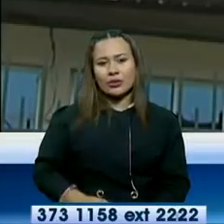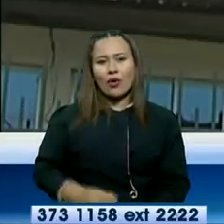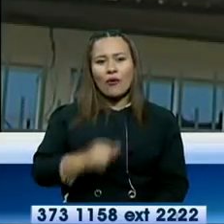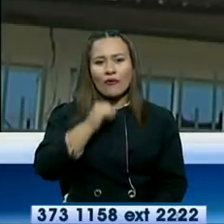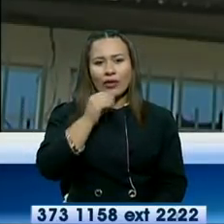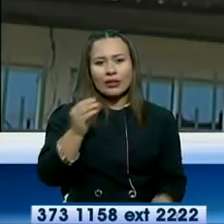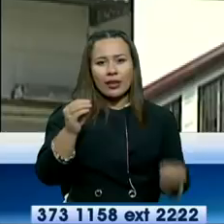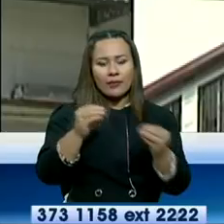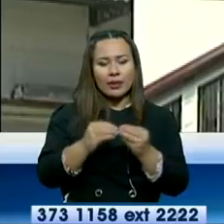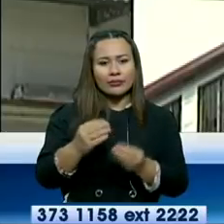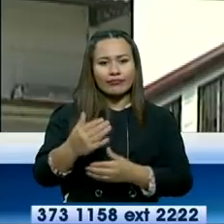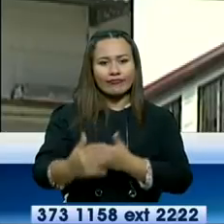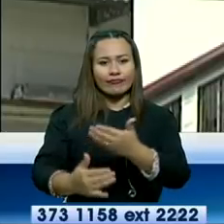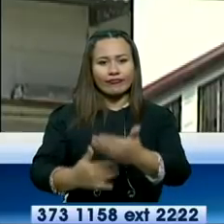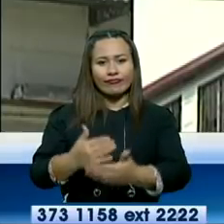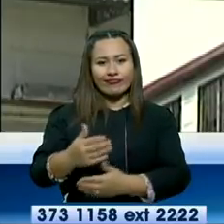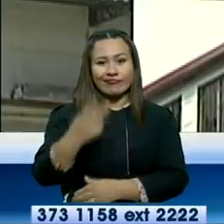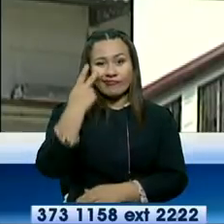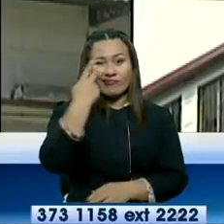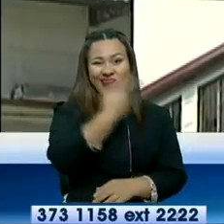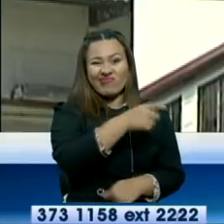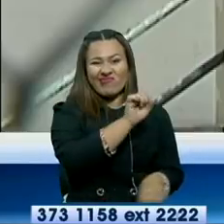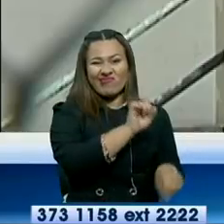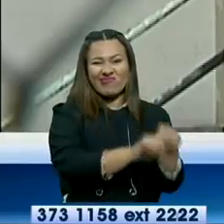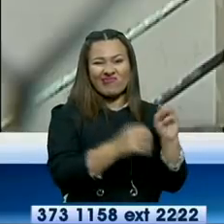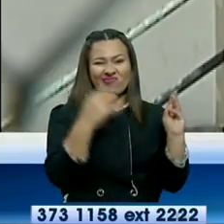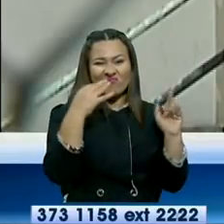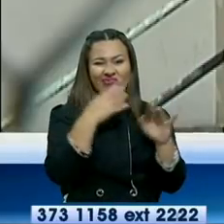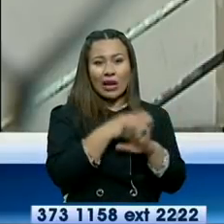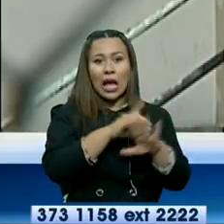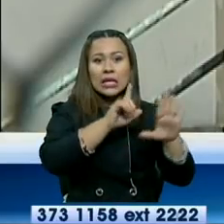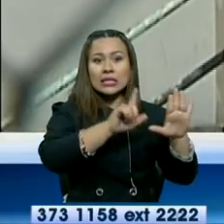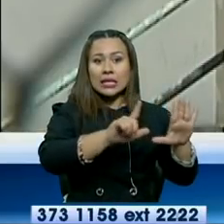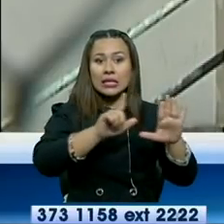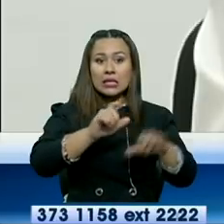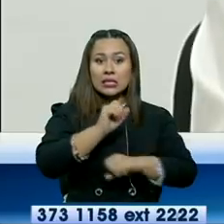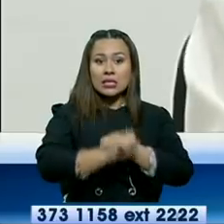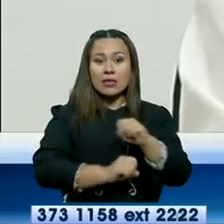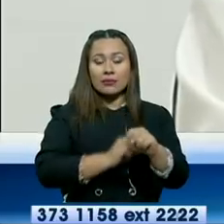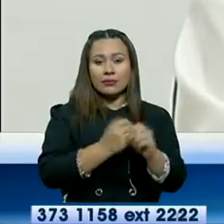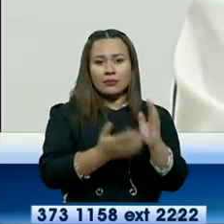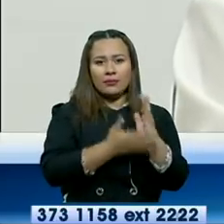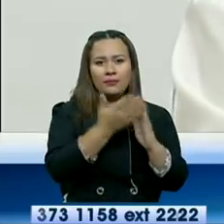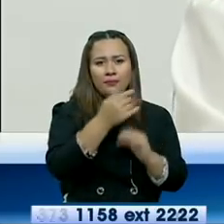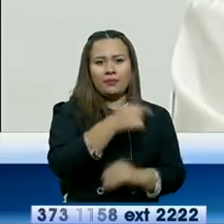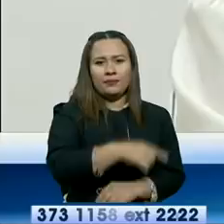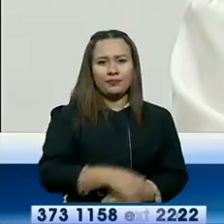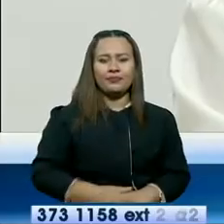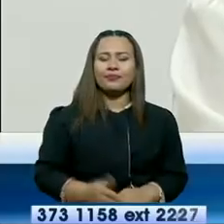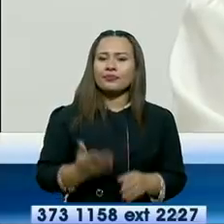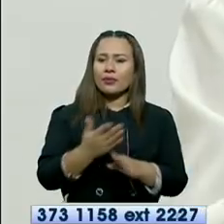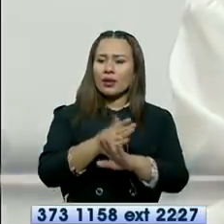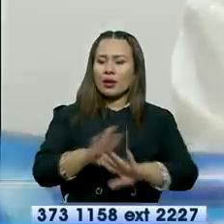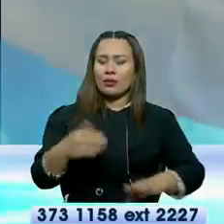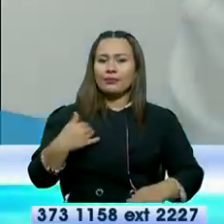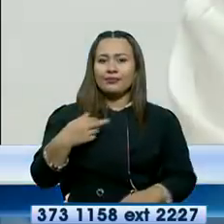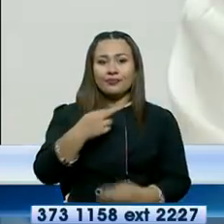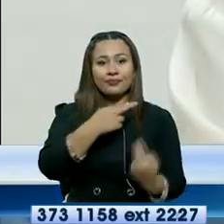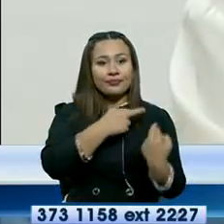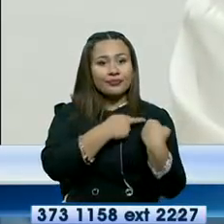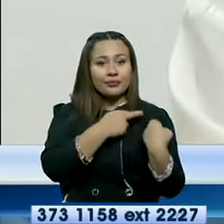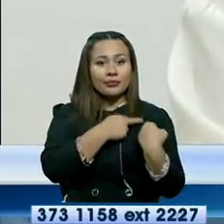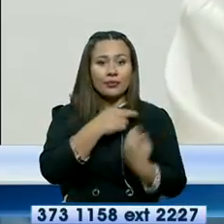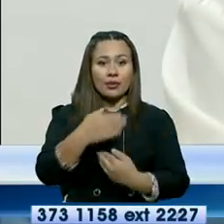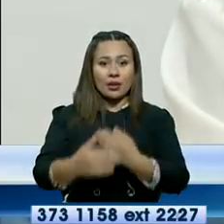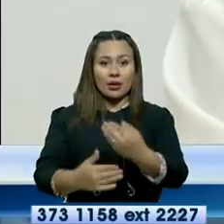precedentes en un nosocomio construido hace 77 años. Creo que hemos actuado de manera responsable,